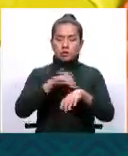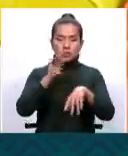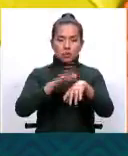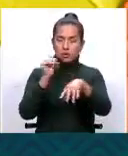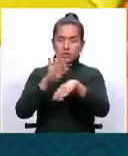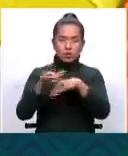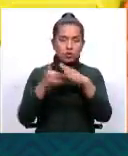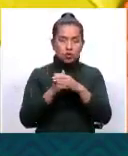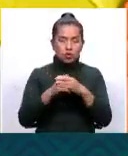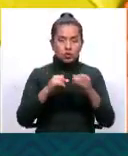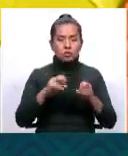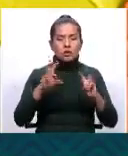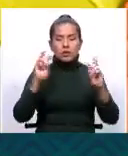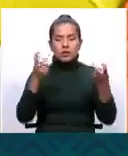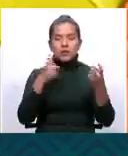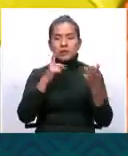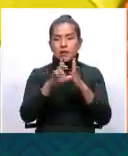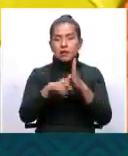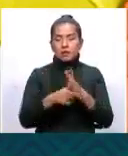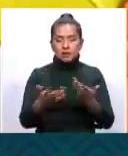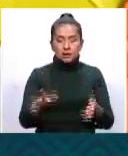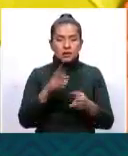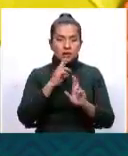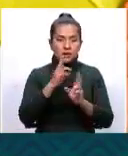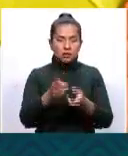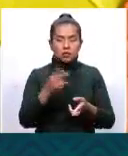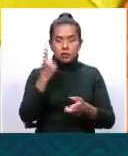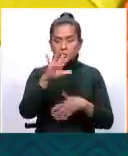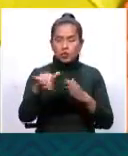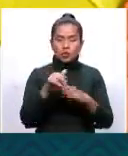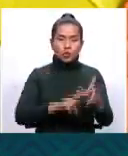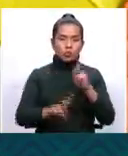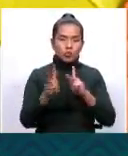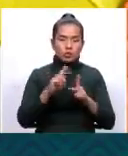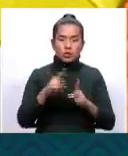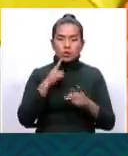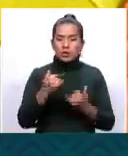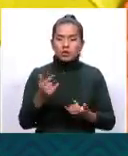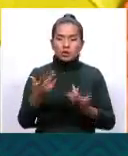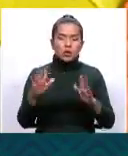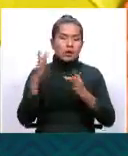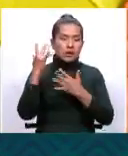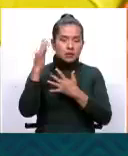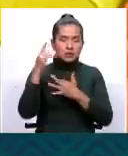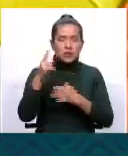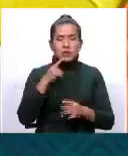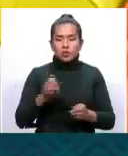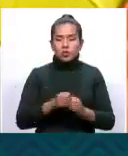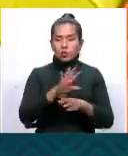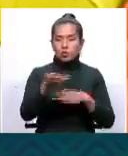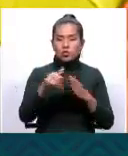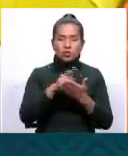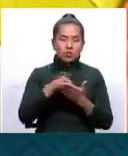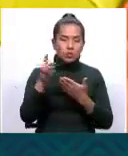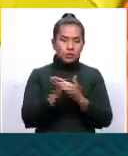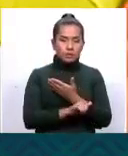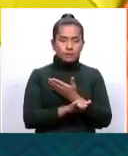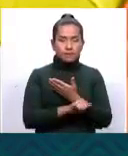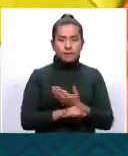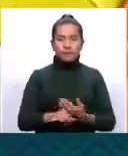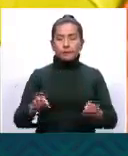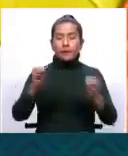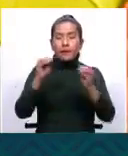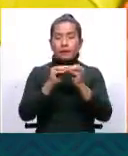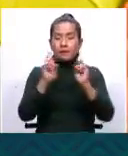que se va a dar respuestas a la población, que en realidad es lo que espera en torno a estos proyectos. Con relación